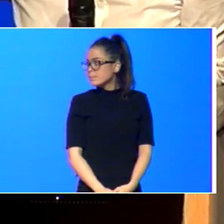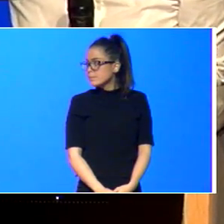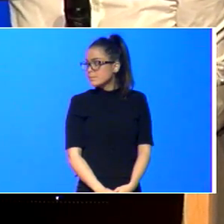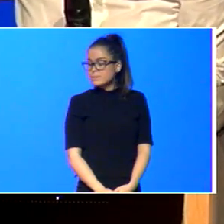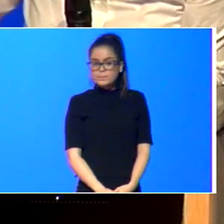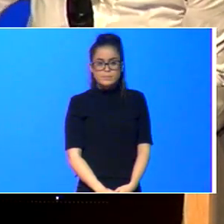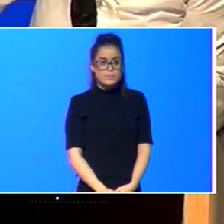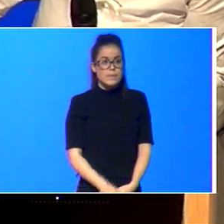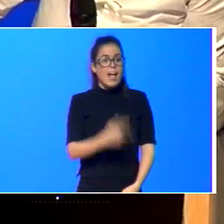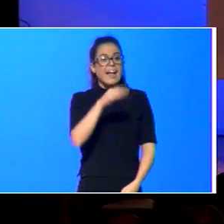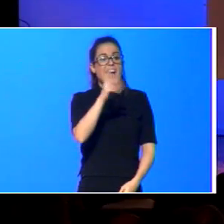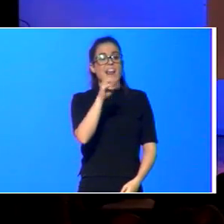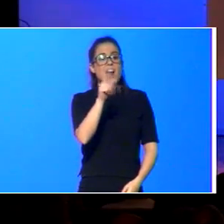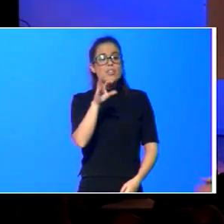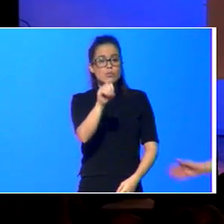Gerardo.